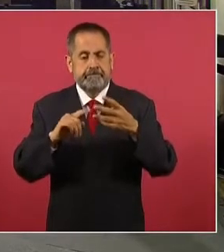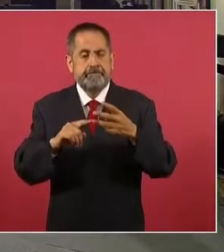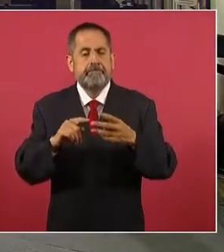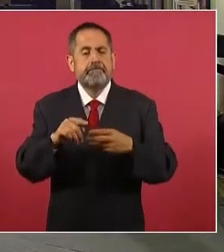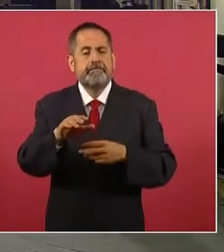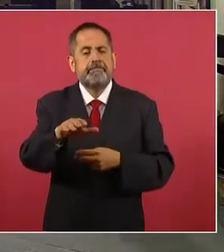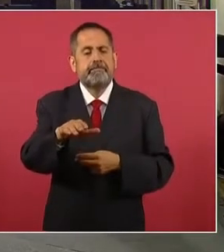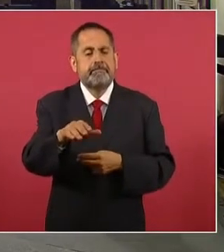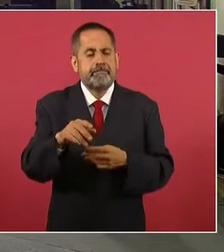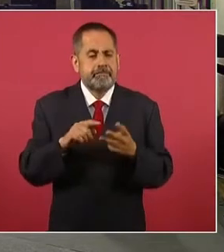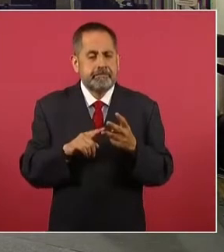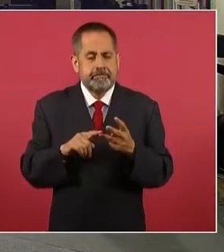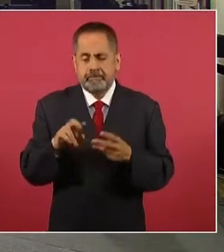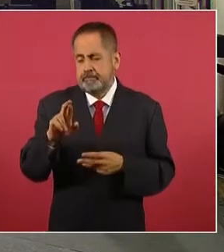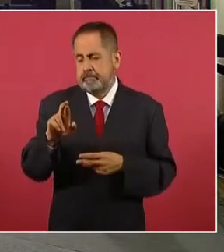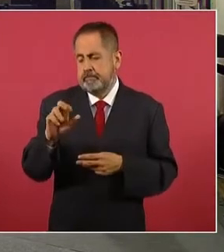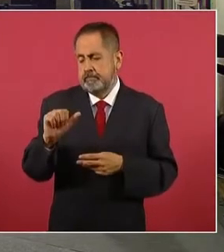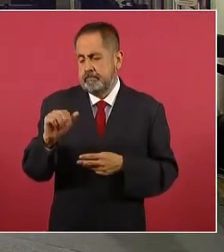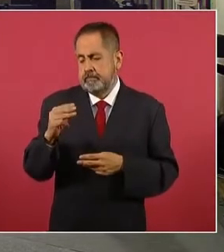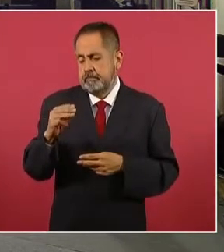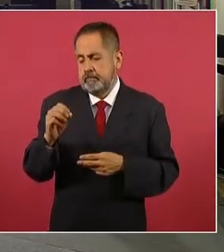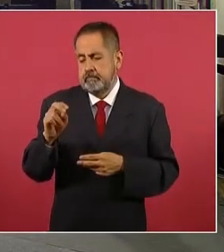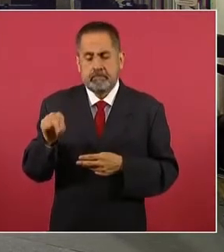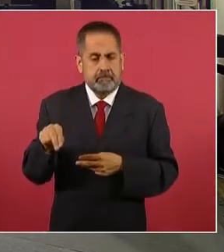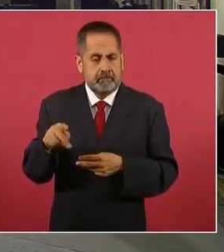Sigue Ramón